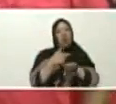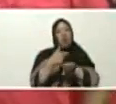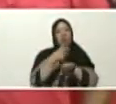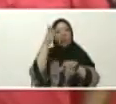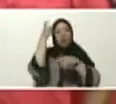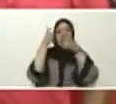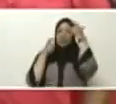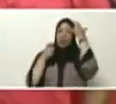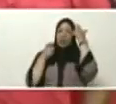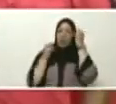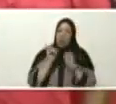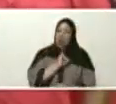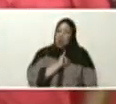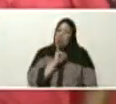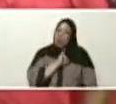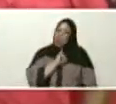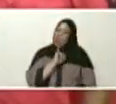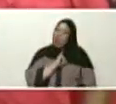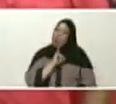con el individualismo,